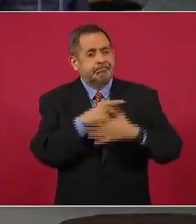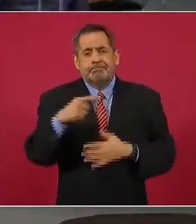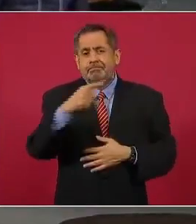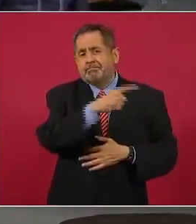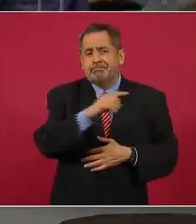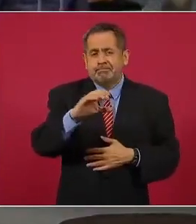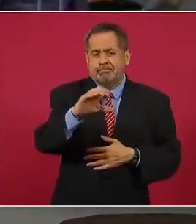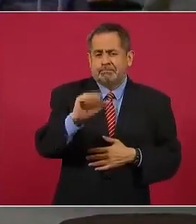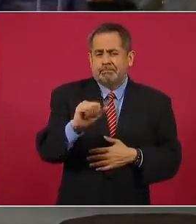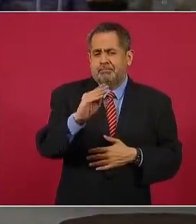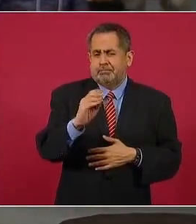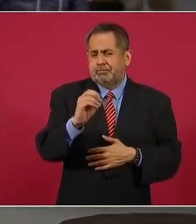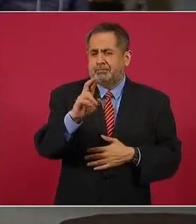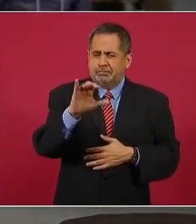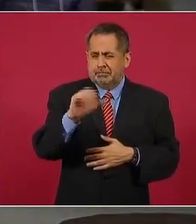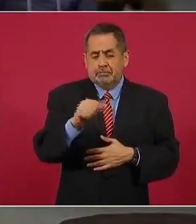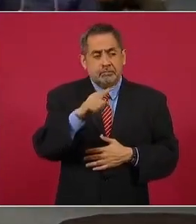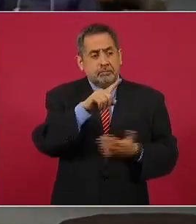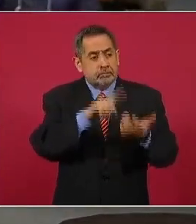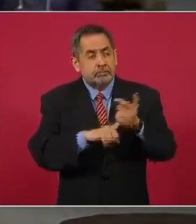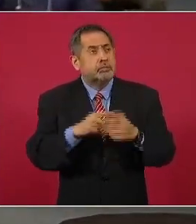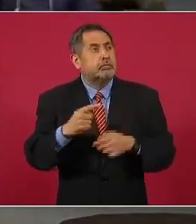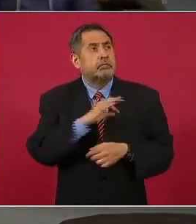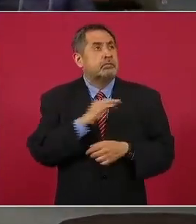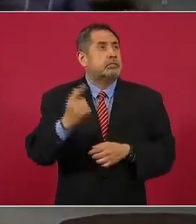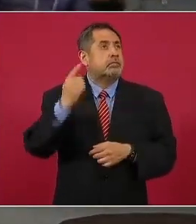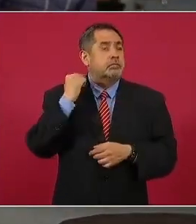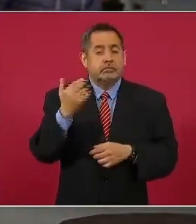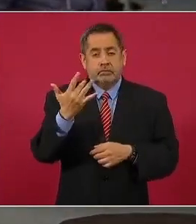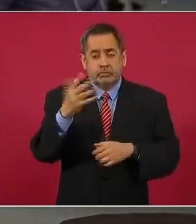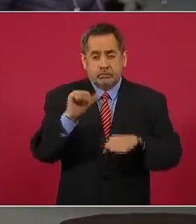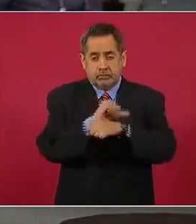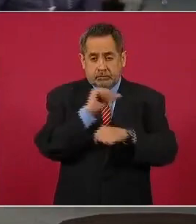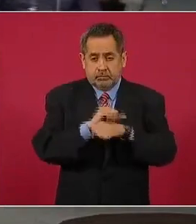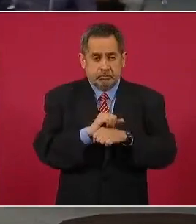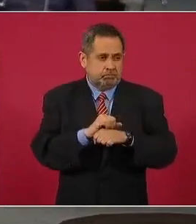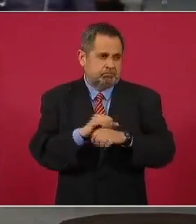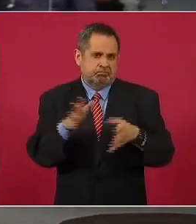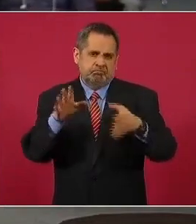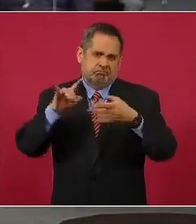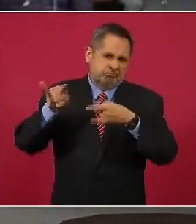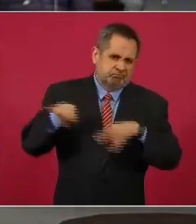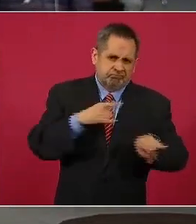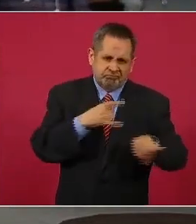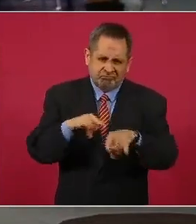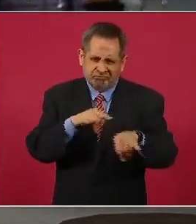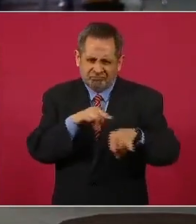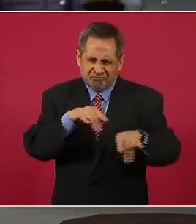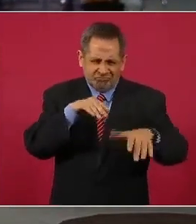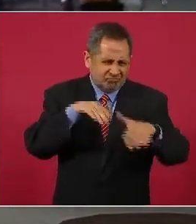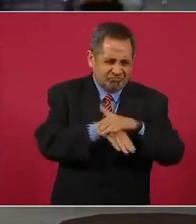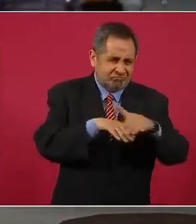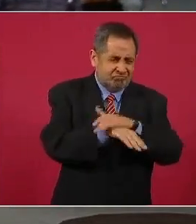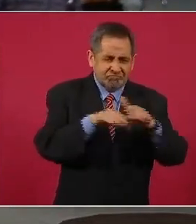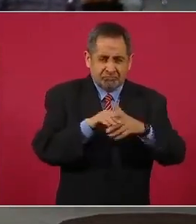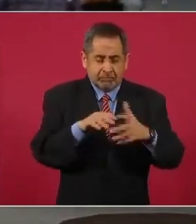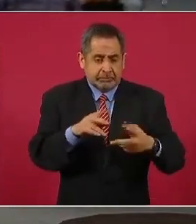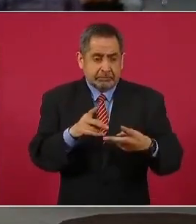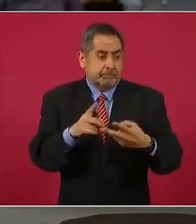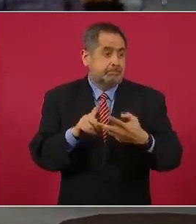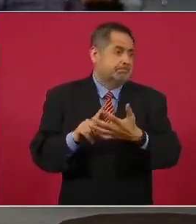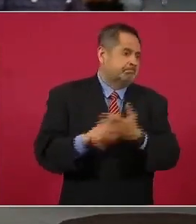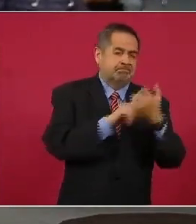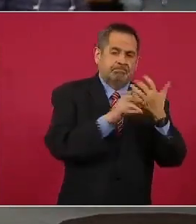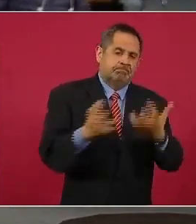donde alrededor de 50 vehículos la semana pasada irrumpieron en Caborca y bueno, se llevaron a 5